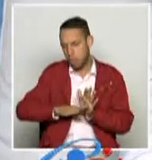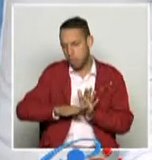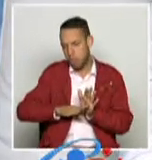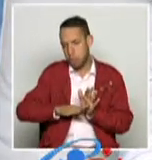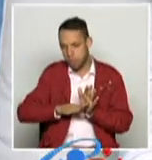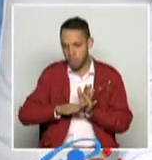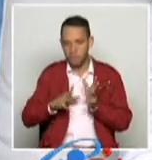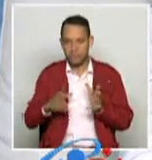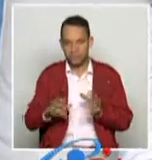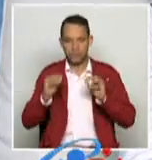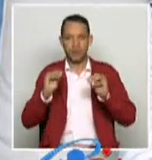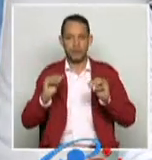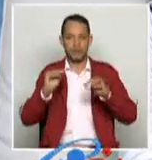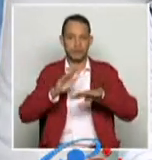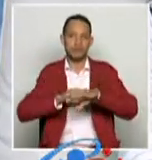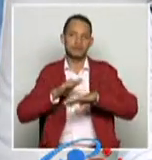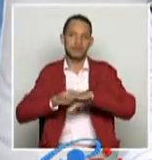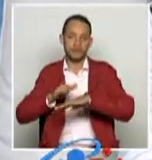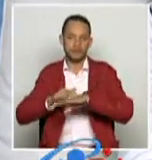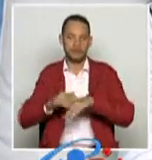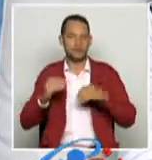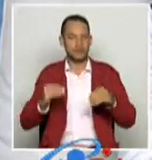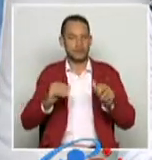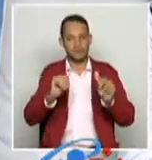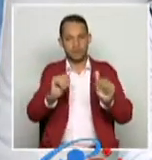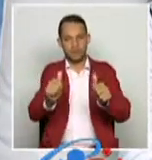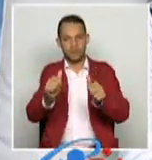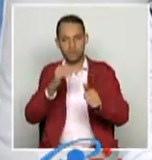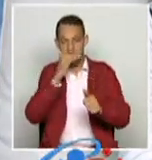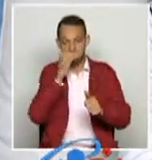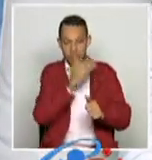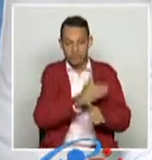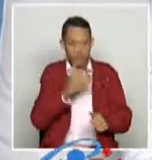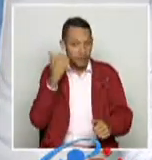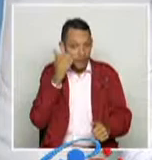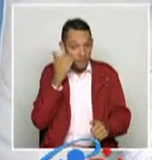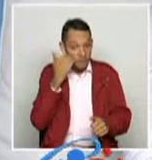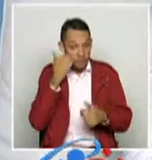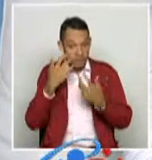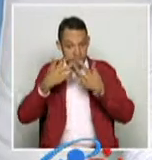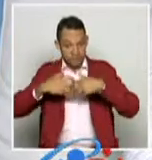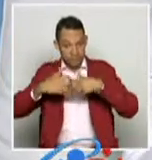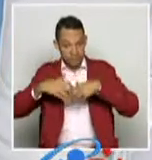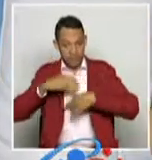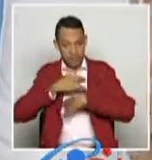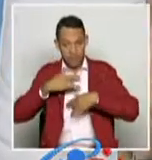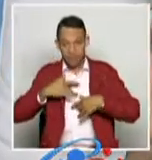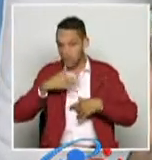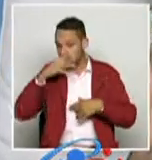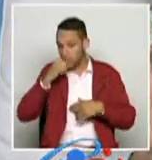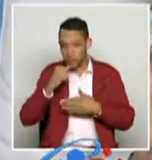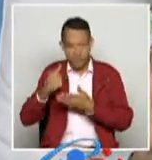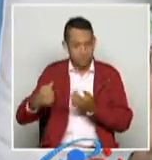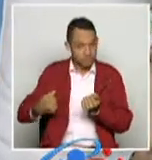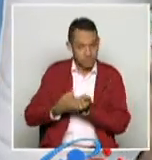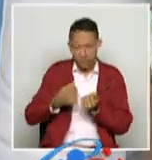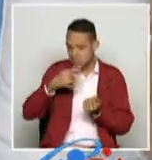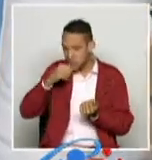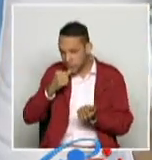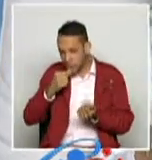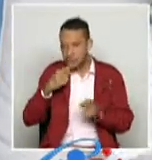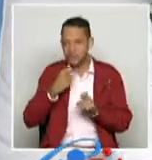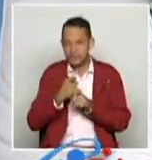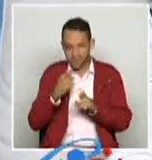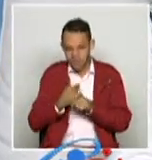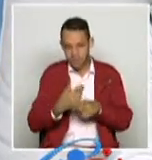que estamos haciendo el día de hoy para que esos niños que el sistema de salud les debe cubrir el examen y la cirugía